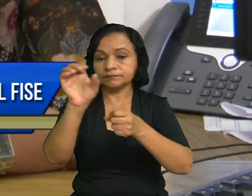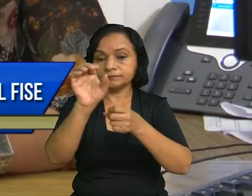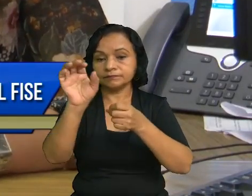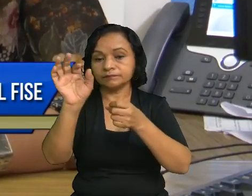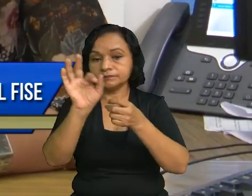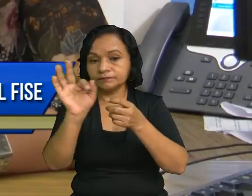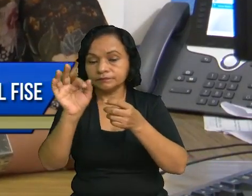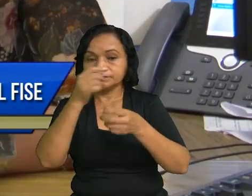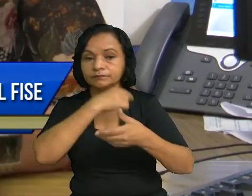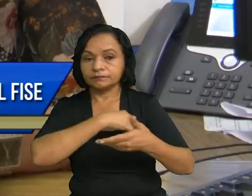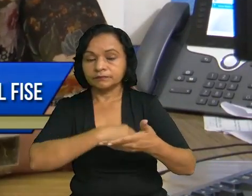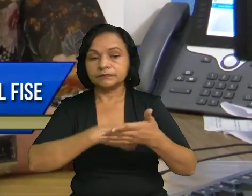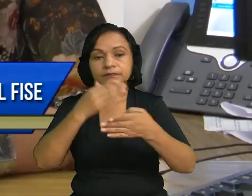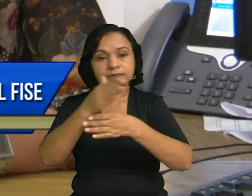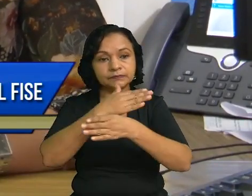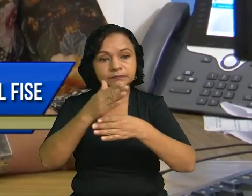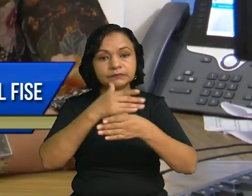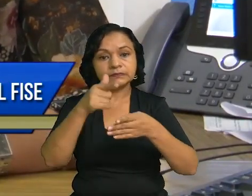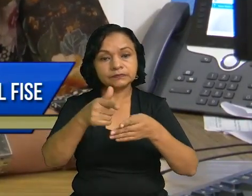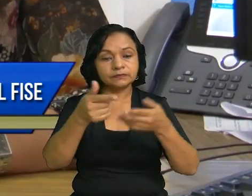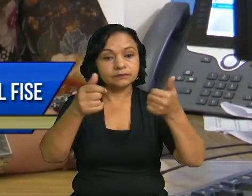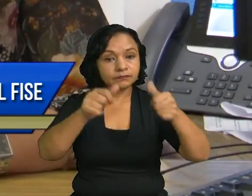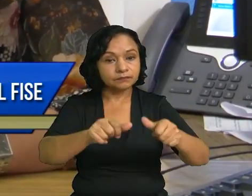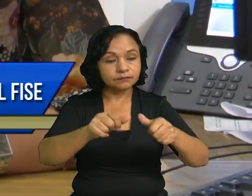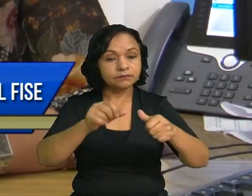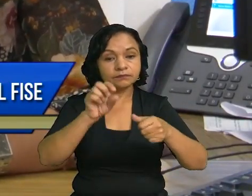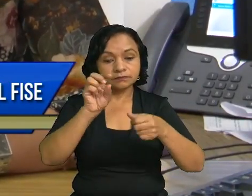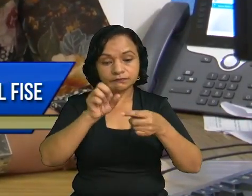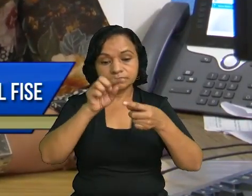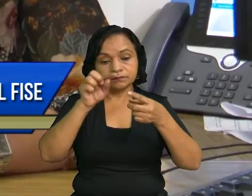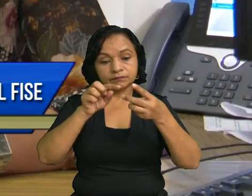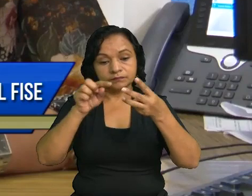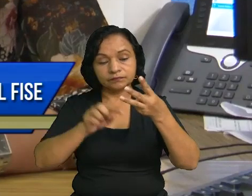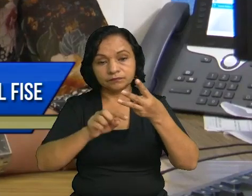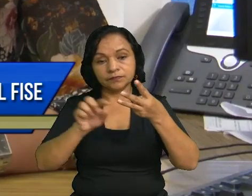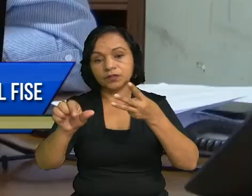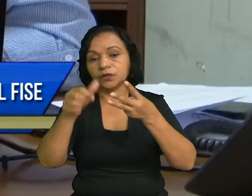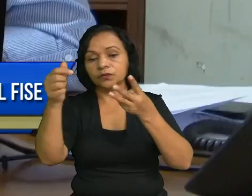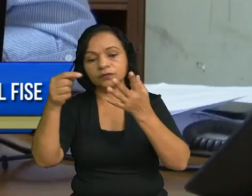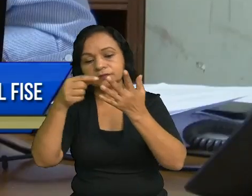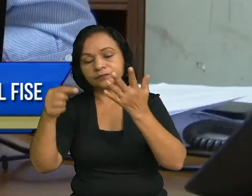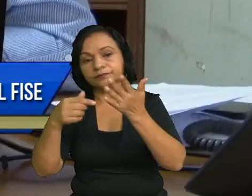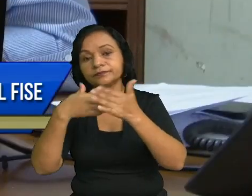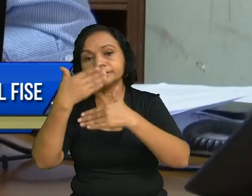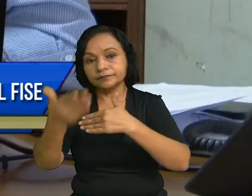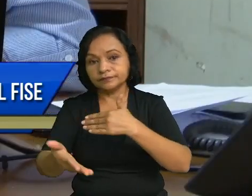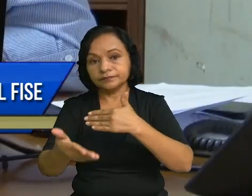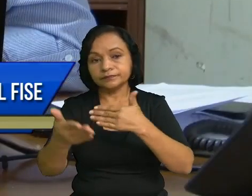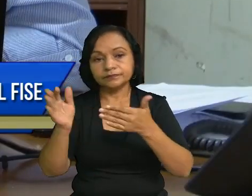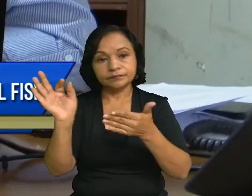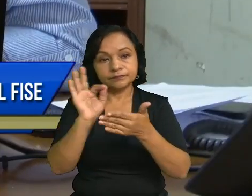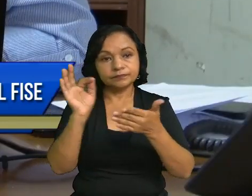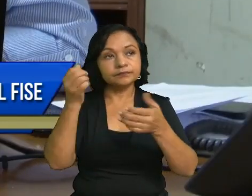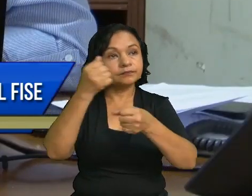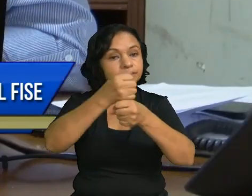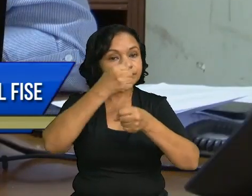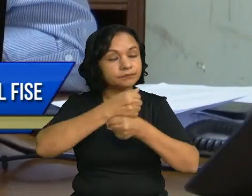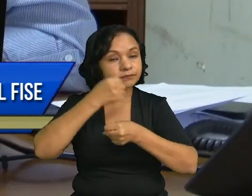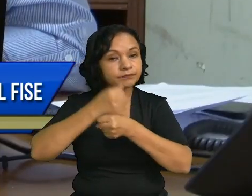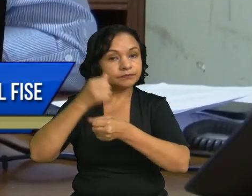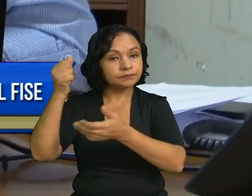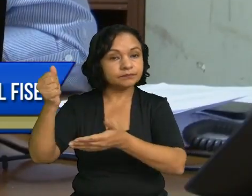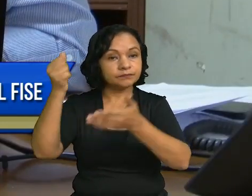modalidad de contratación hay unos que van a quedar contratados en el primer trimestre y otros en el segundo trimestre como parte de las estrategias para asegurar las inversiones